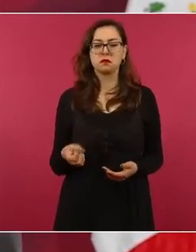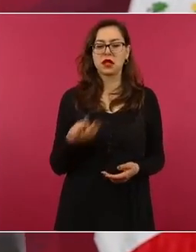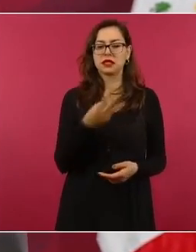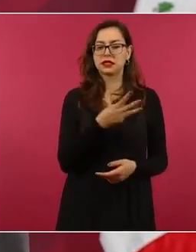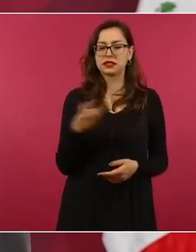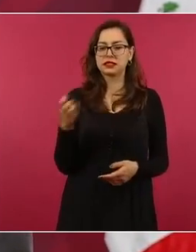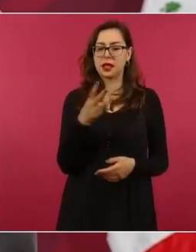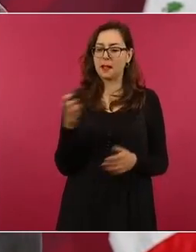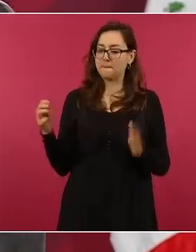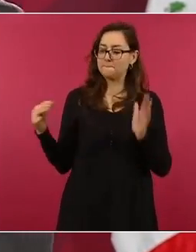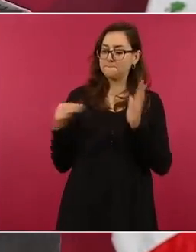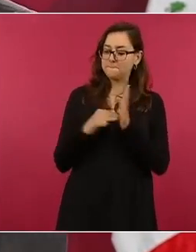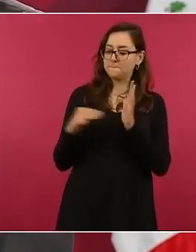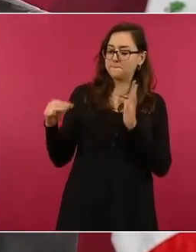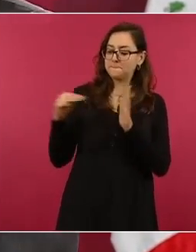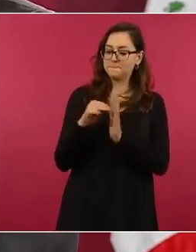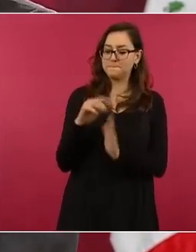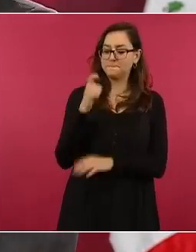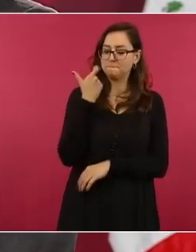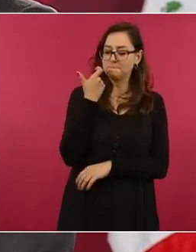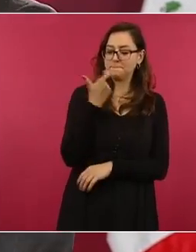300 mil millones de pesos